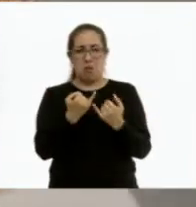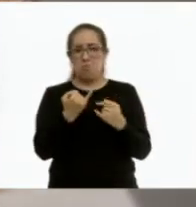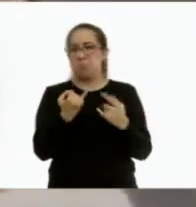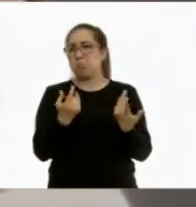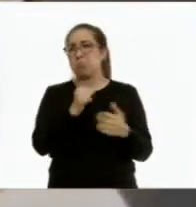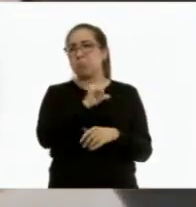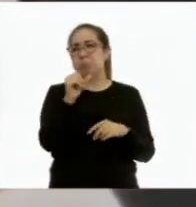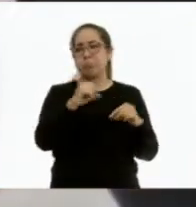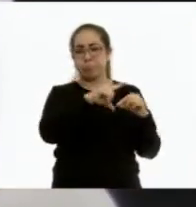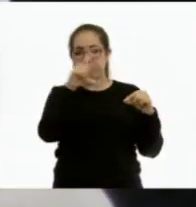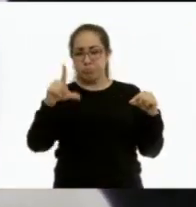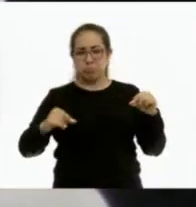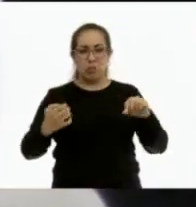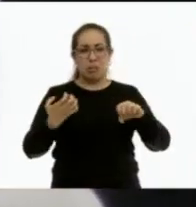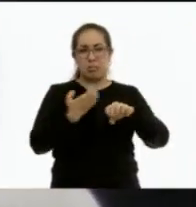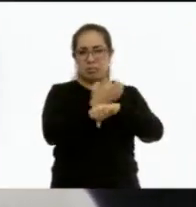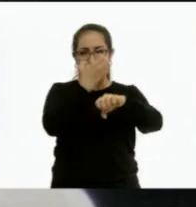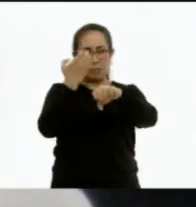regiones.